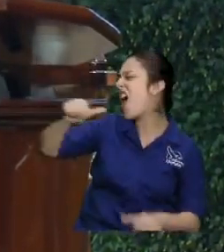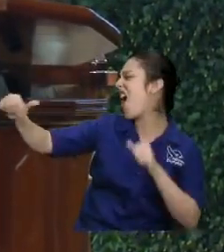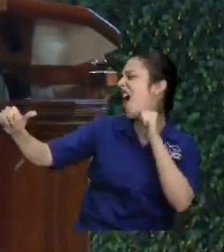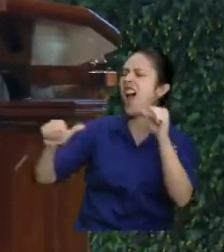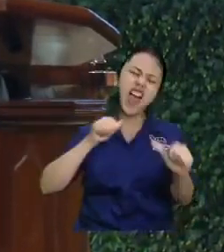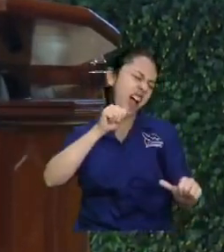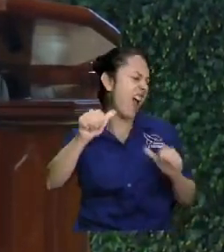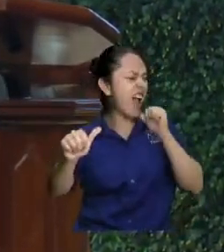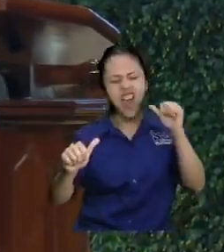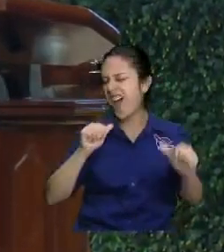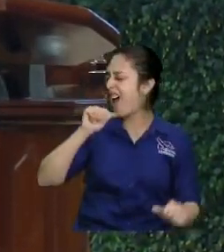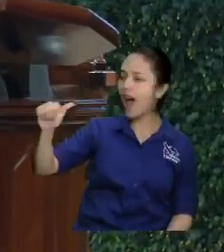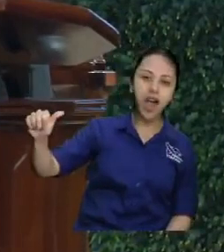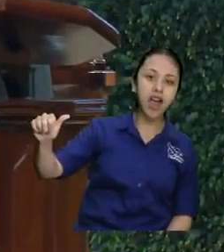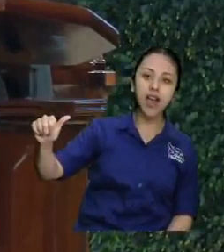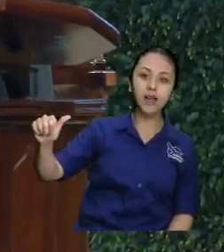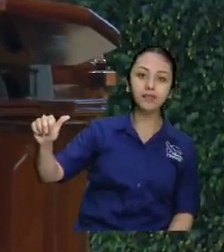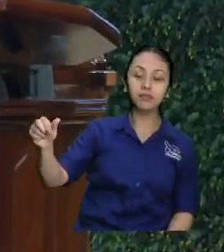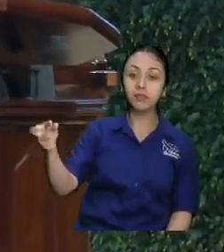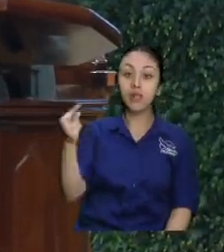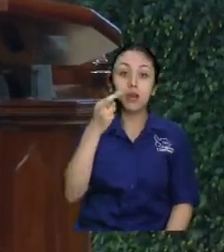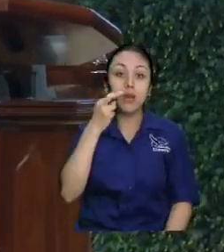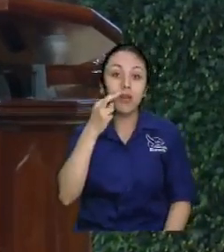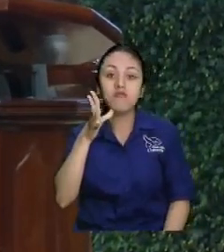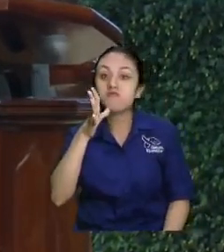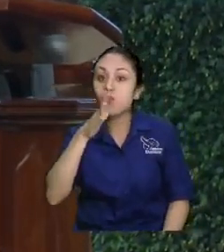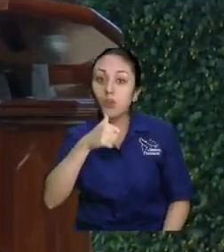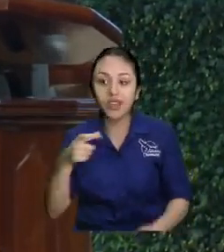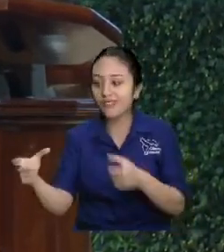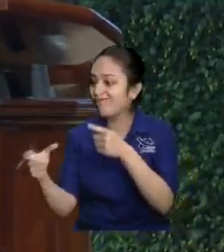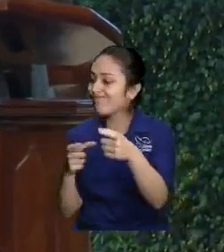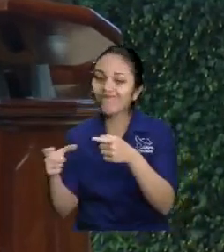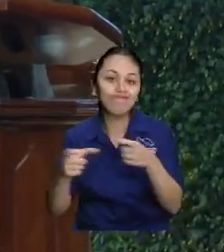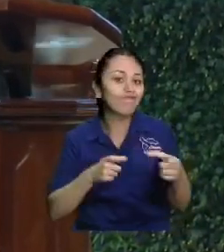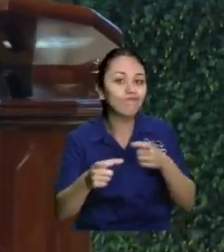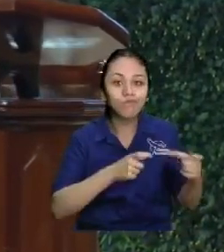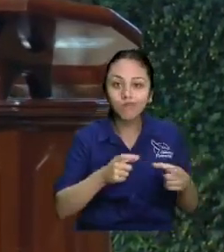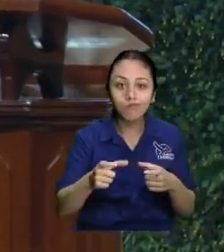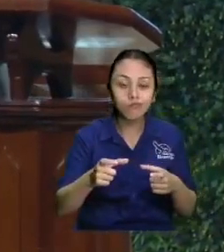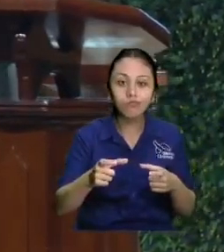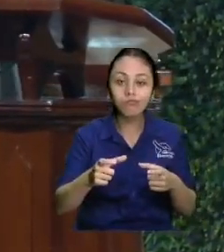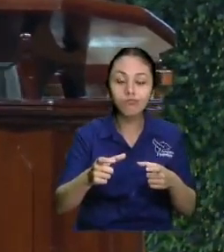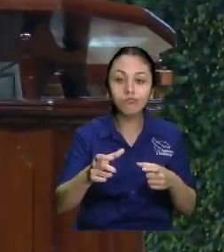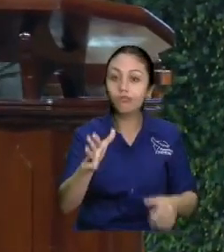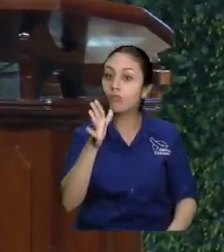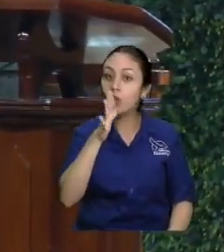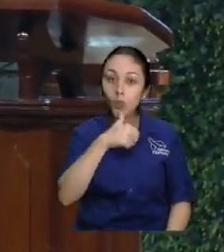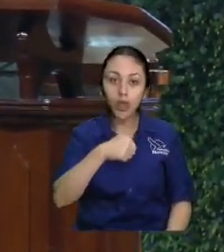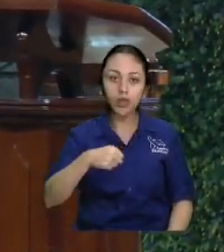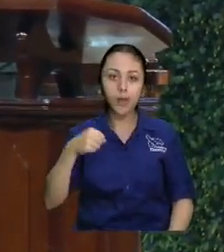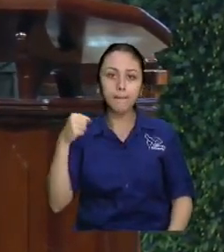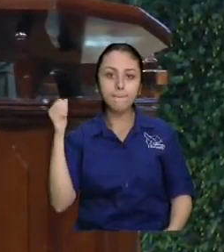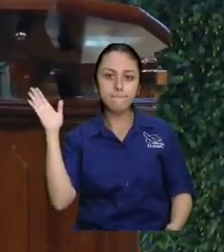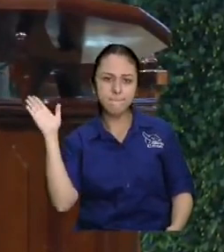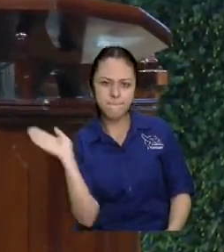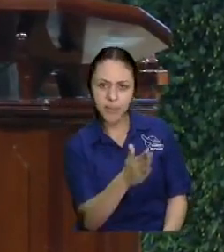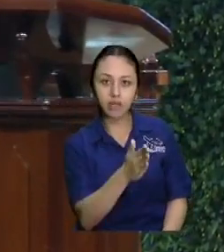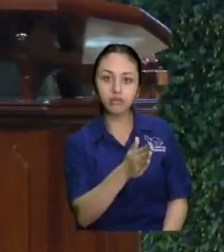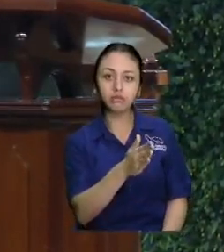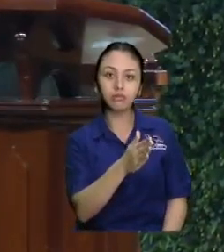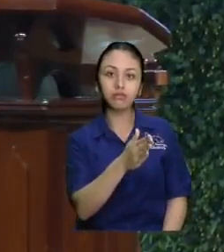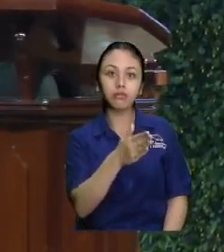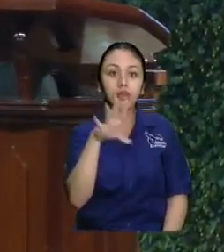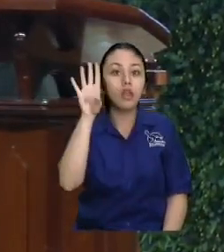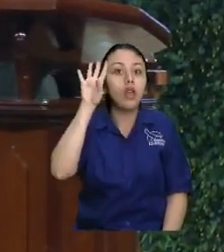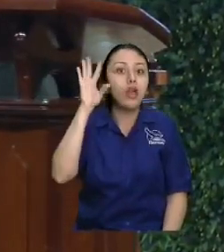sea. Y el papá no tiene la libertad de meterle un así, ¡pau!, aquí, atrás.